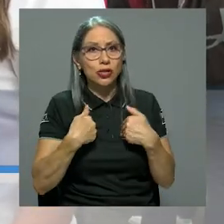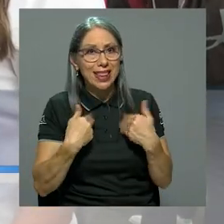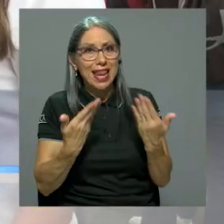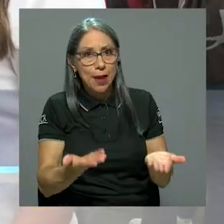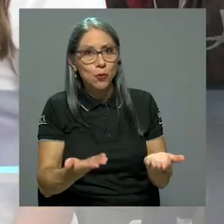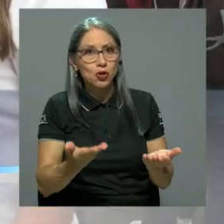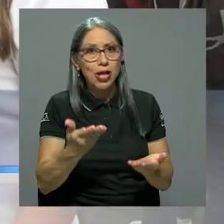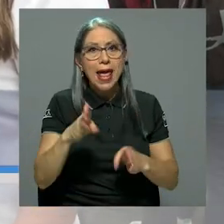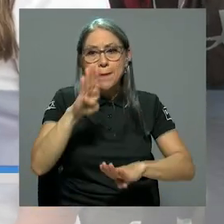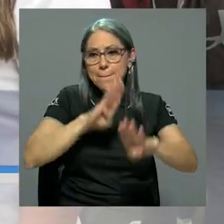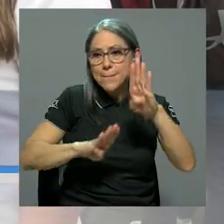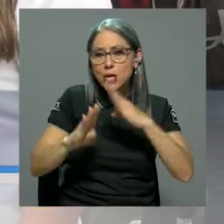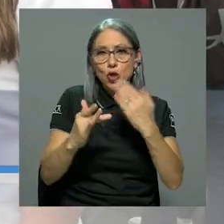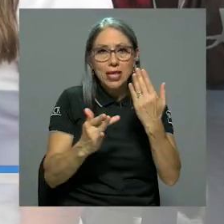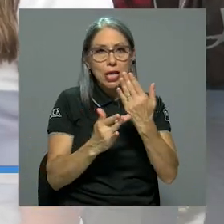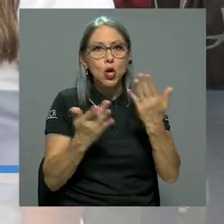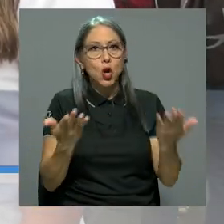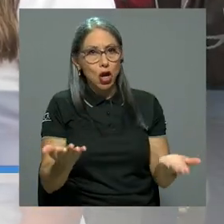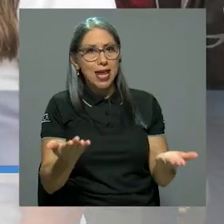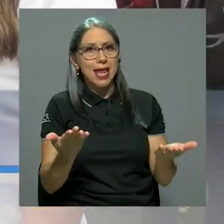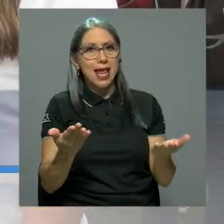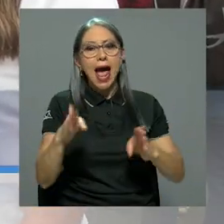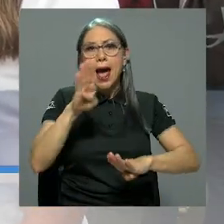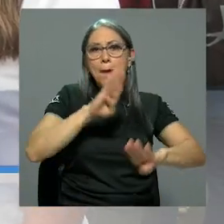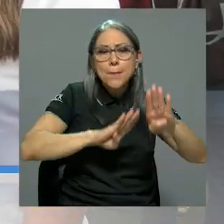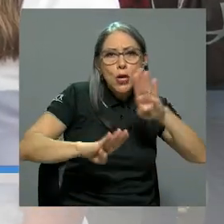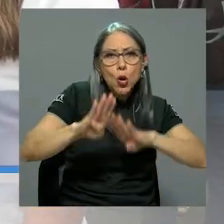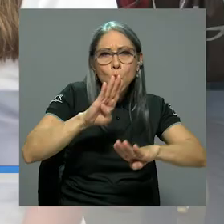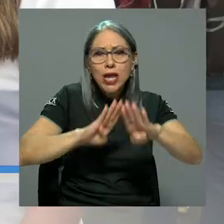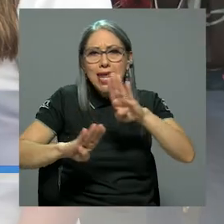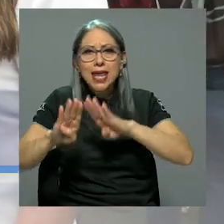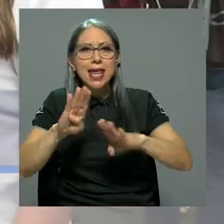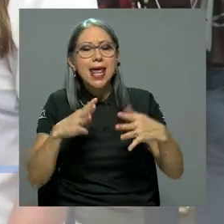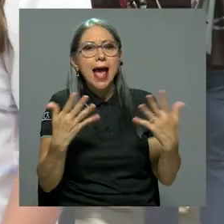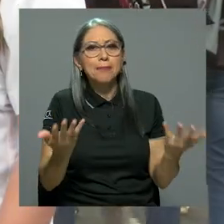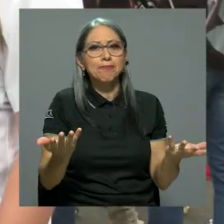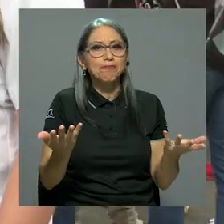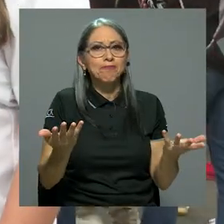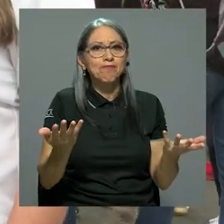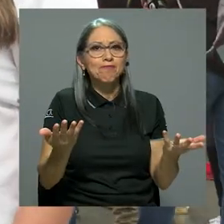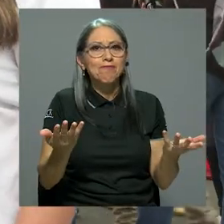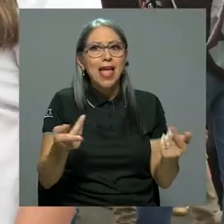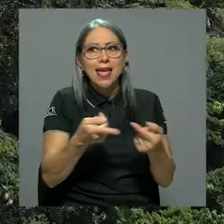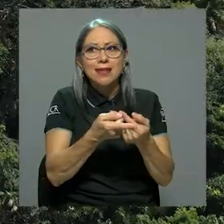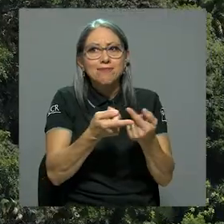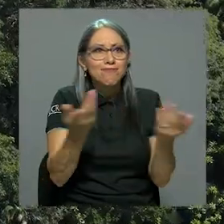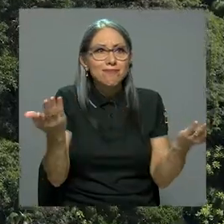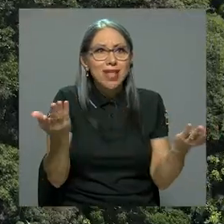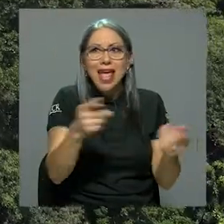tenemos en biotecnología, en biología,